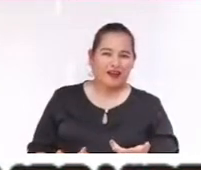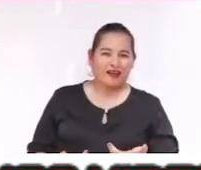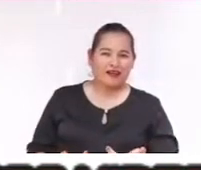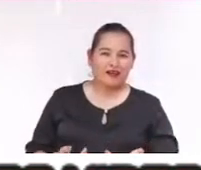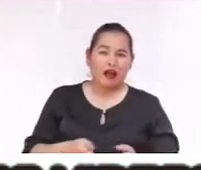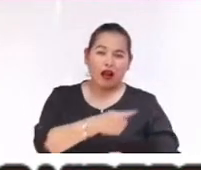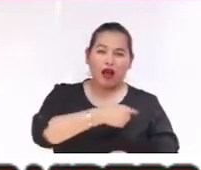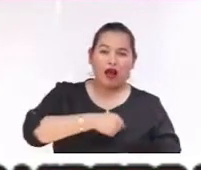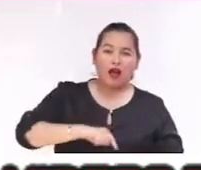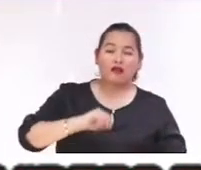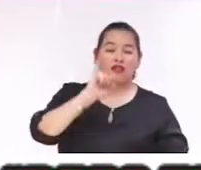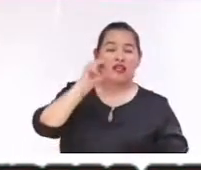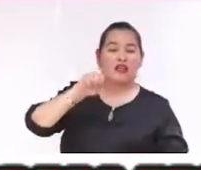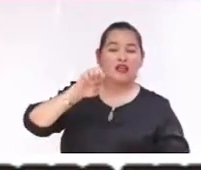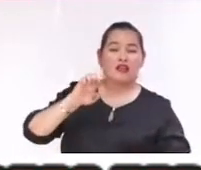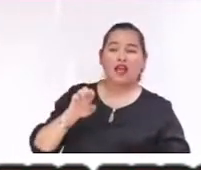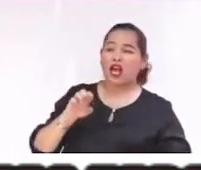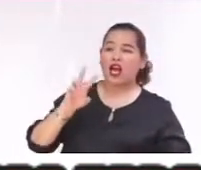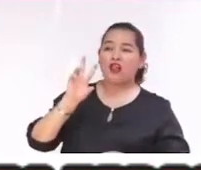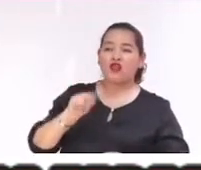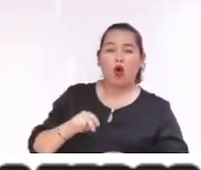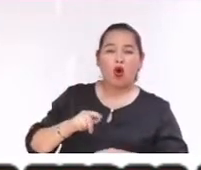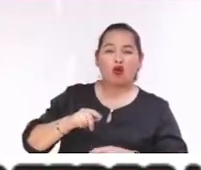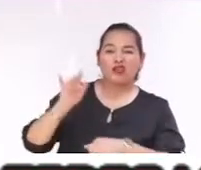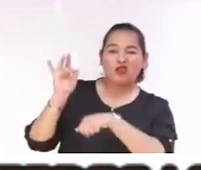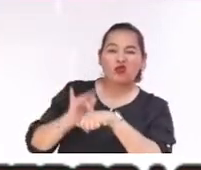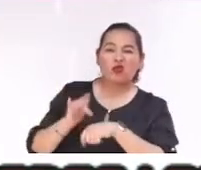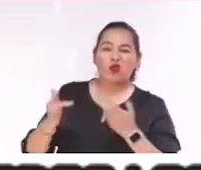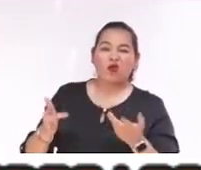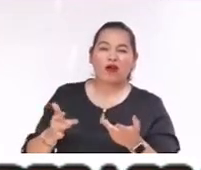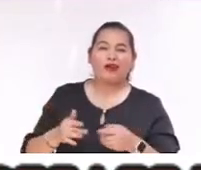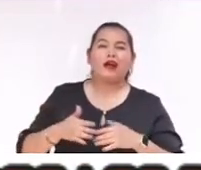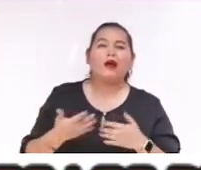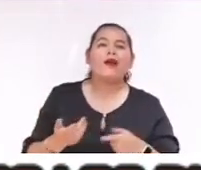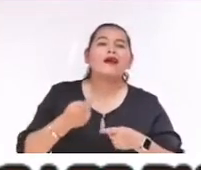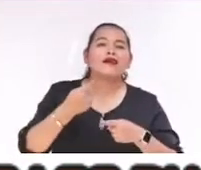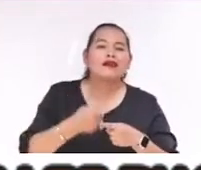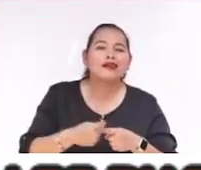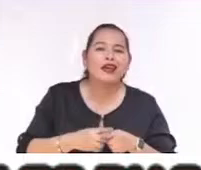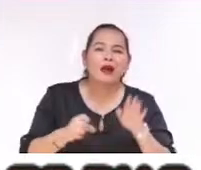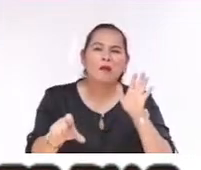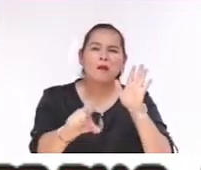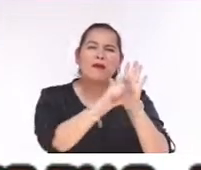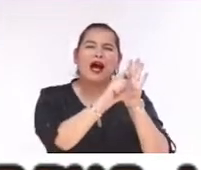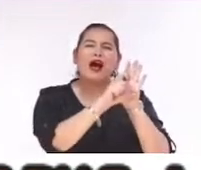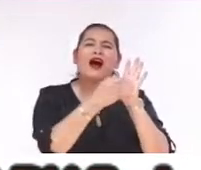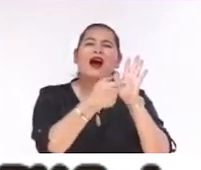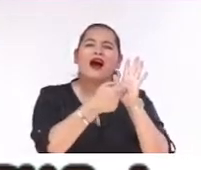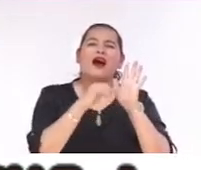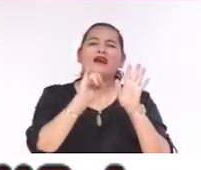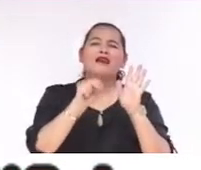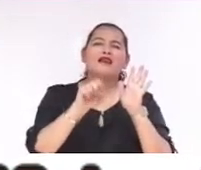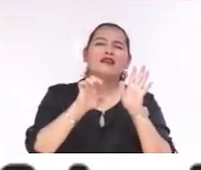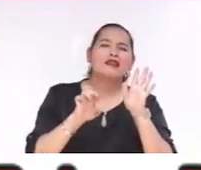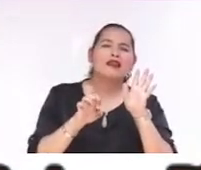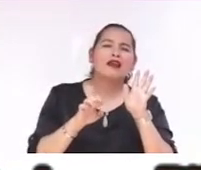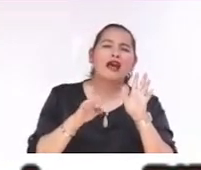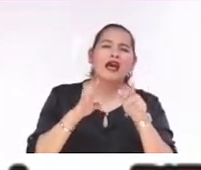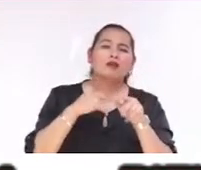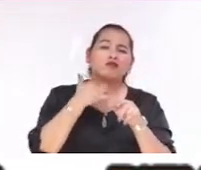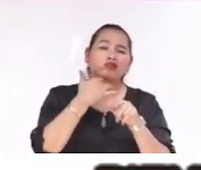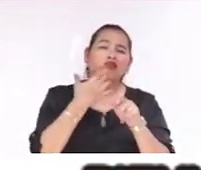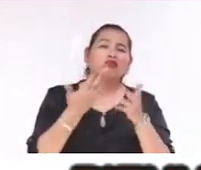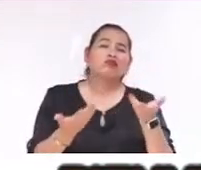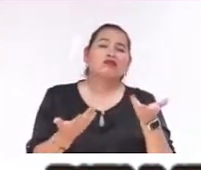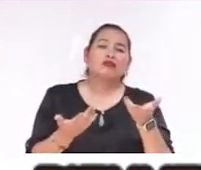toca. Pues ¿quién está ahora usando el logotipo del INE ilegalmente? Lo que pasa es